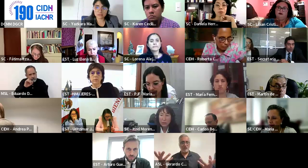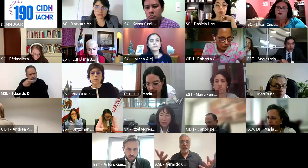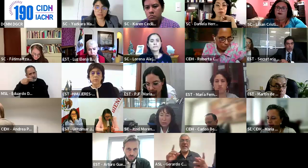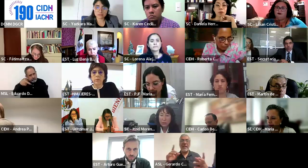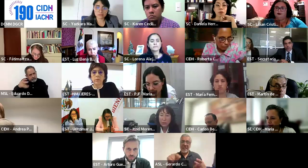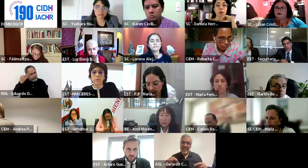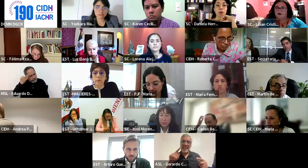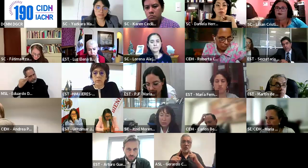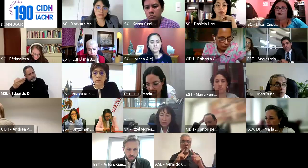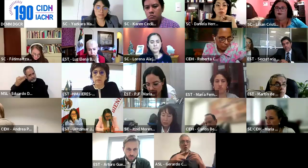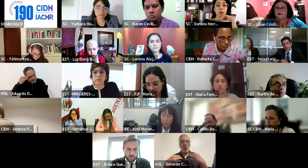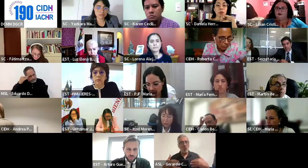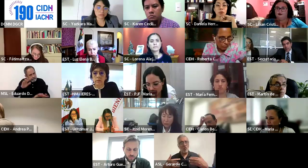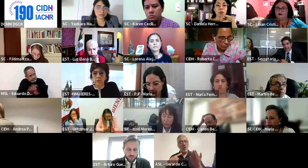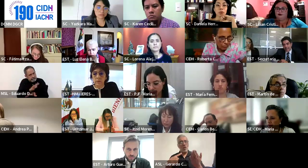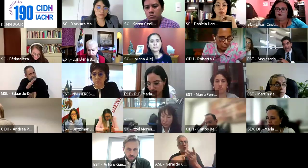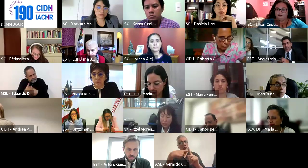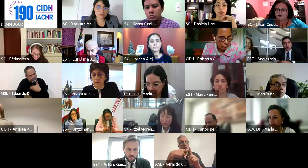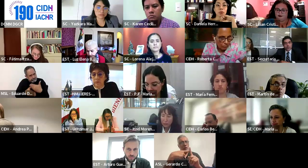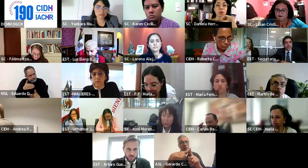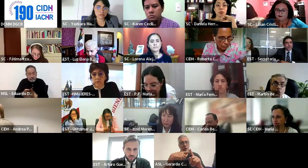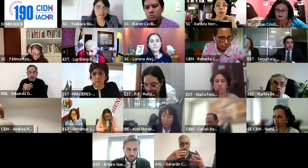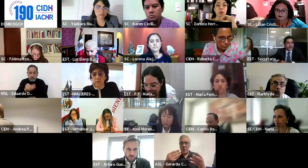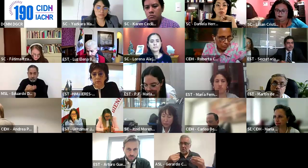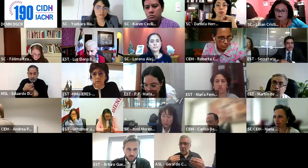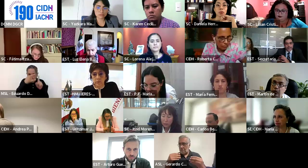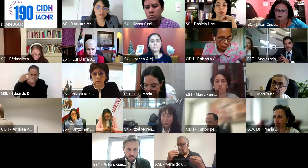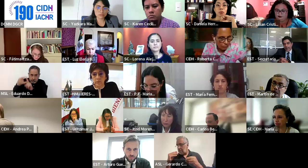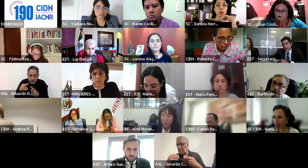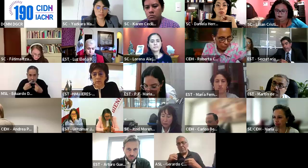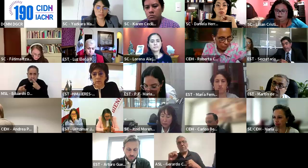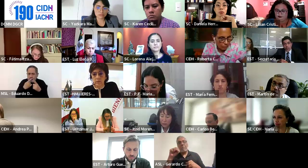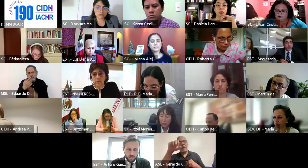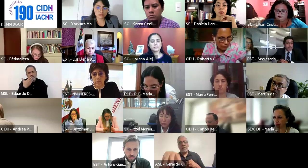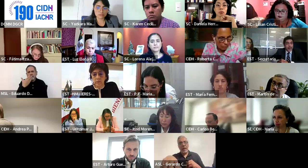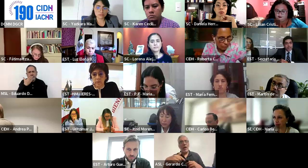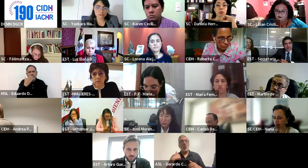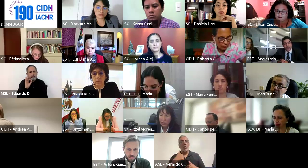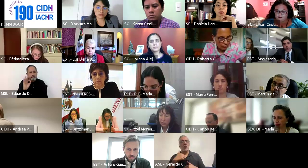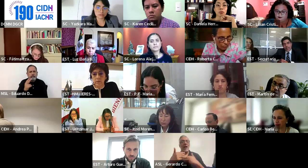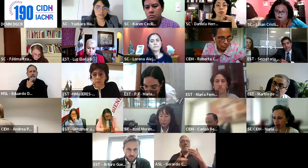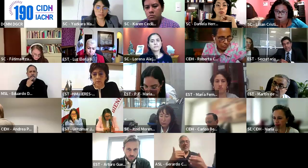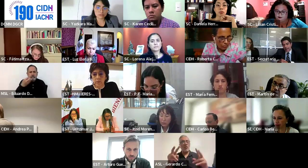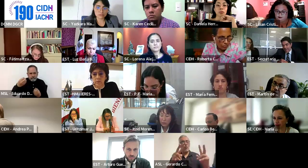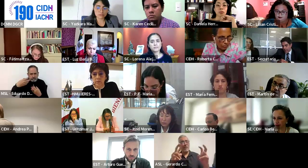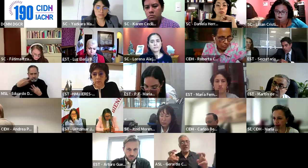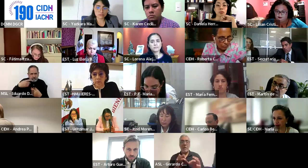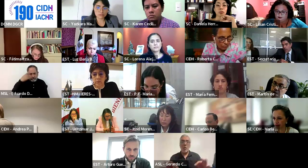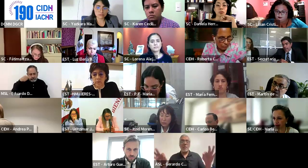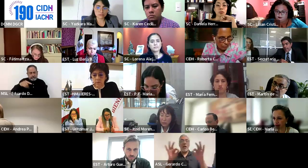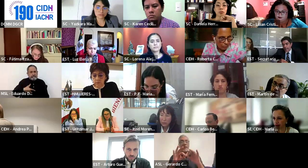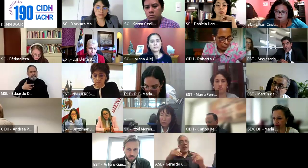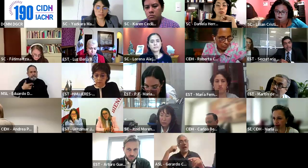diálogo muy constructivo que nos permitió plantear algunos de estos avances en un tema realmente importante para